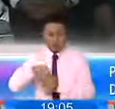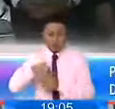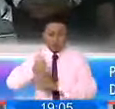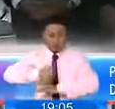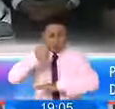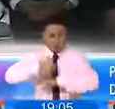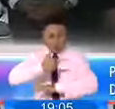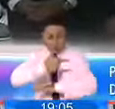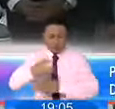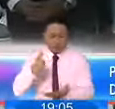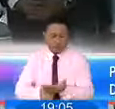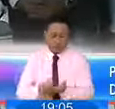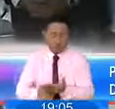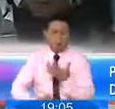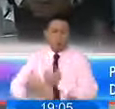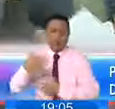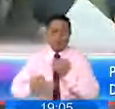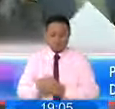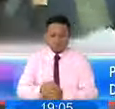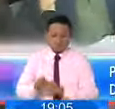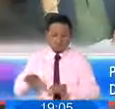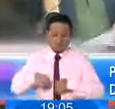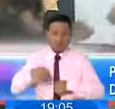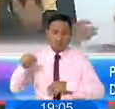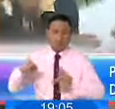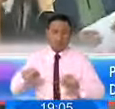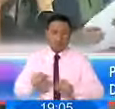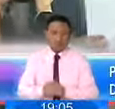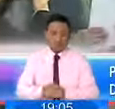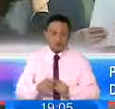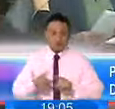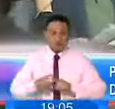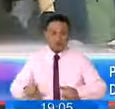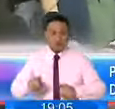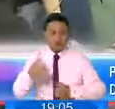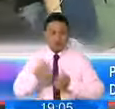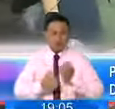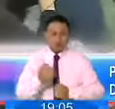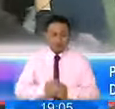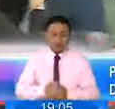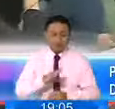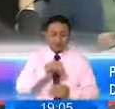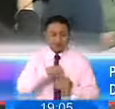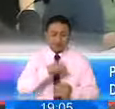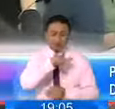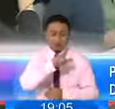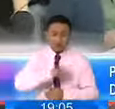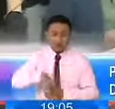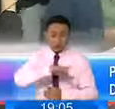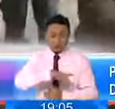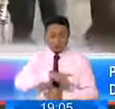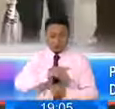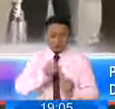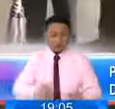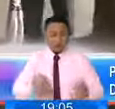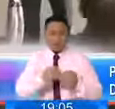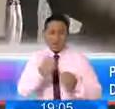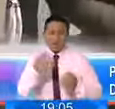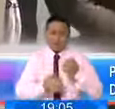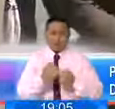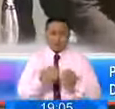deberá determinar si es procedente o no. Pero toda esta situación provoca que las diferencias internas en el partido de gobierno